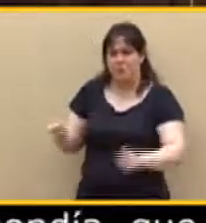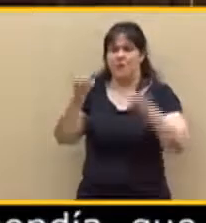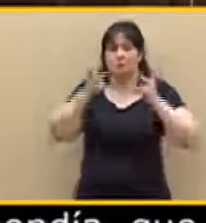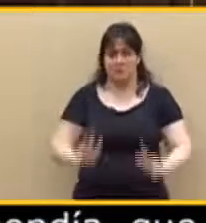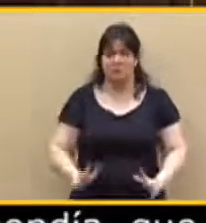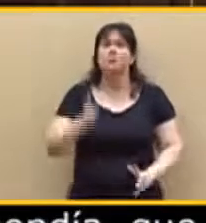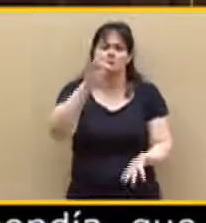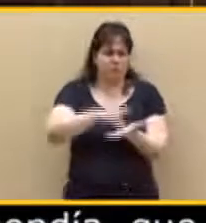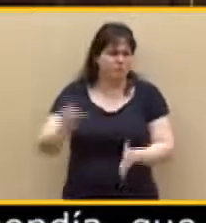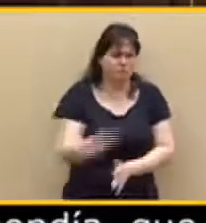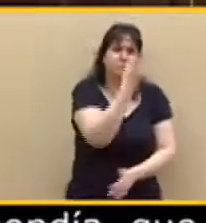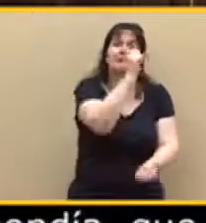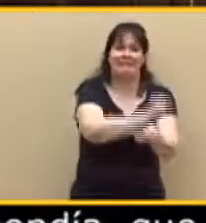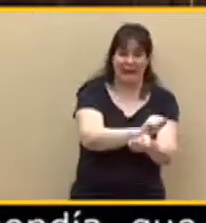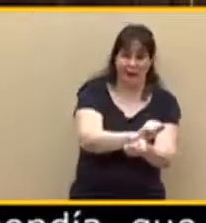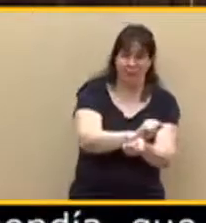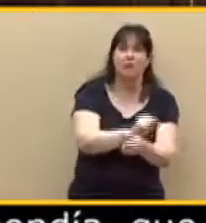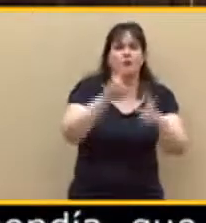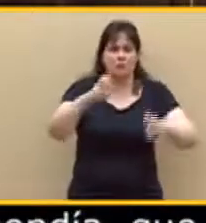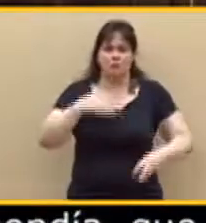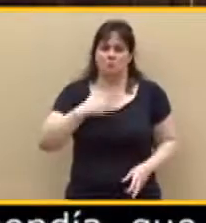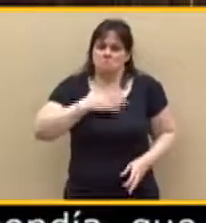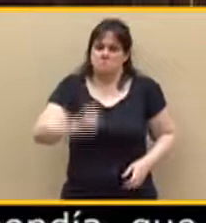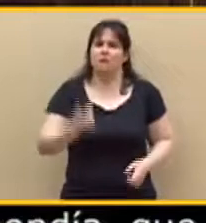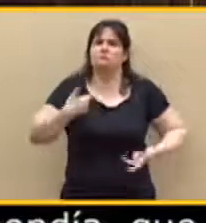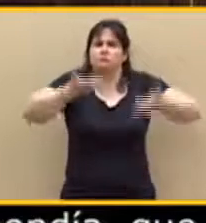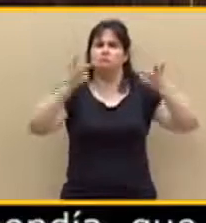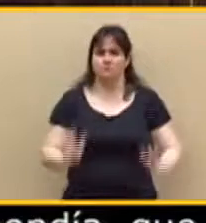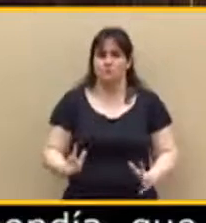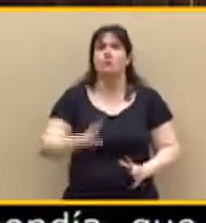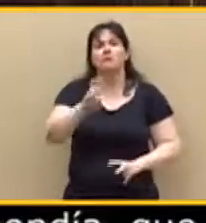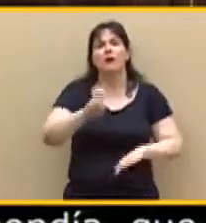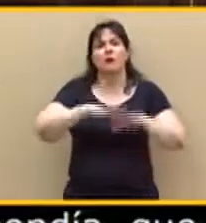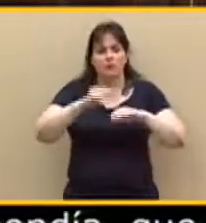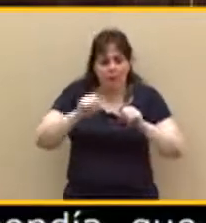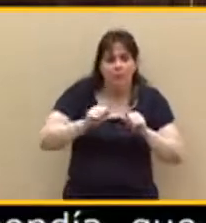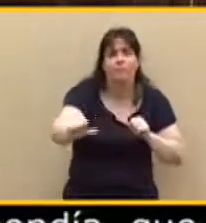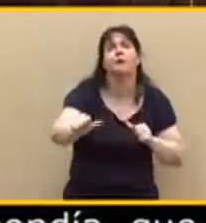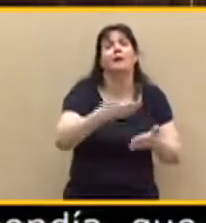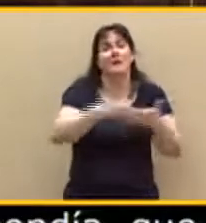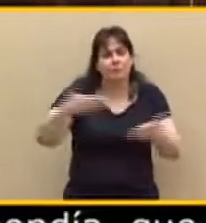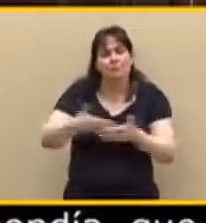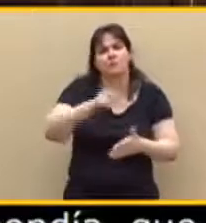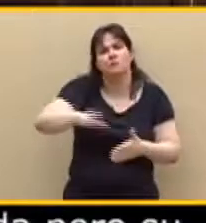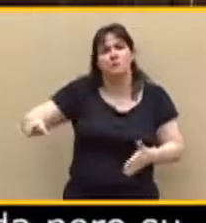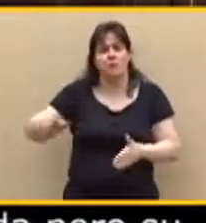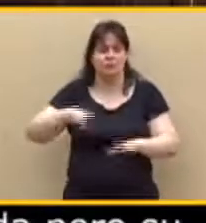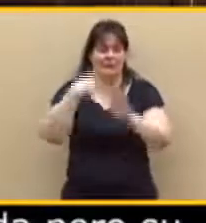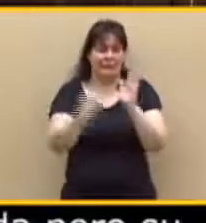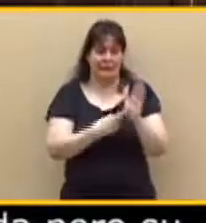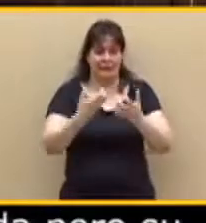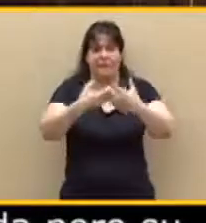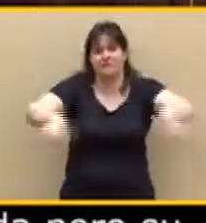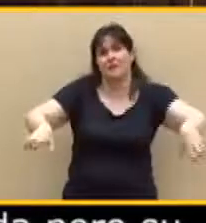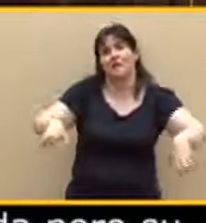encarcelada, pero solo su gesto valiente y determinado sirvió para que después millones de personas acabasen con las leyes de segregación racial en